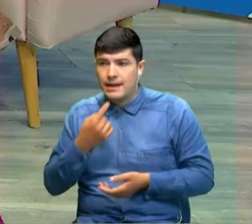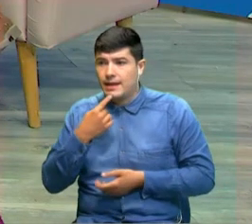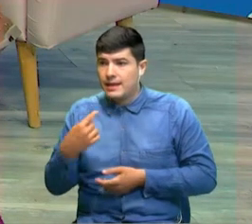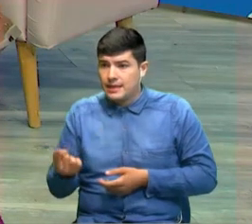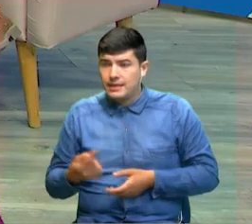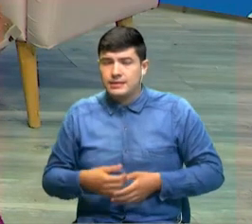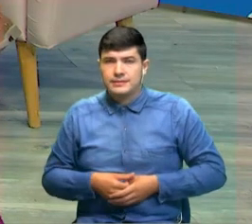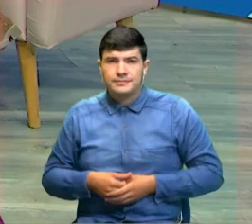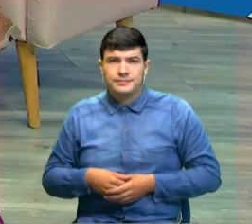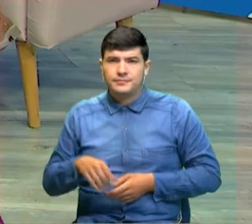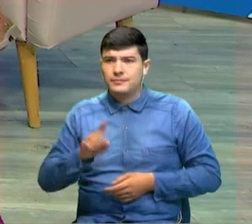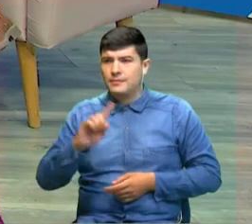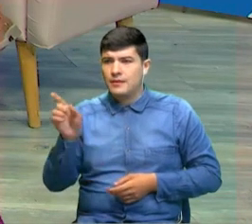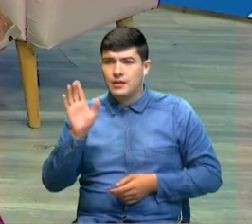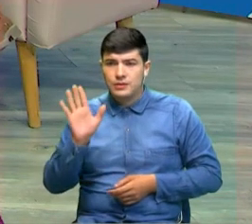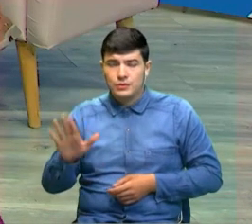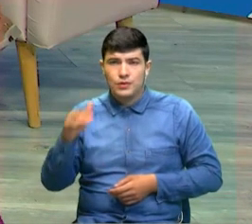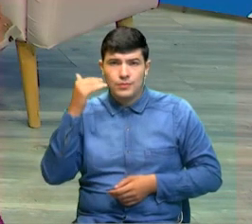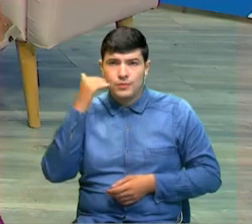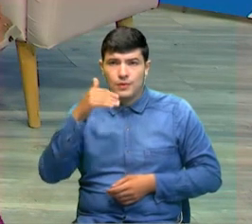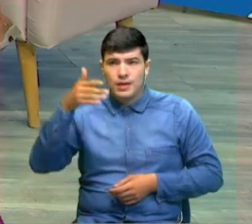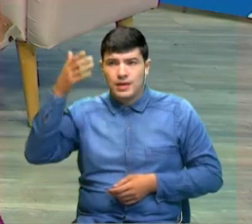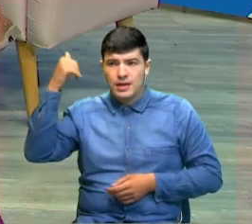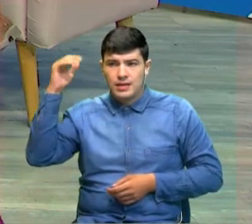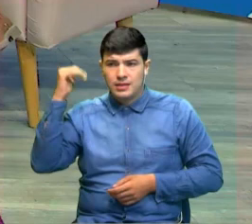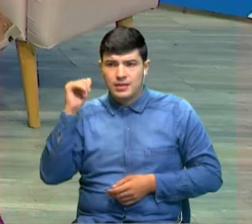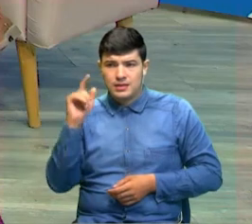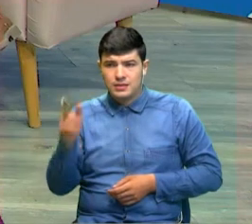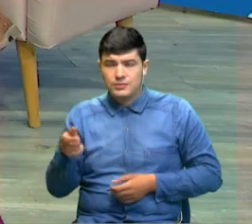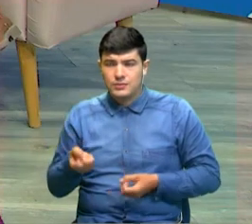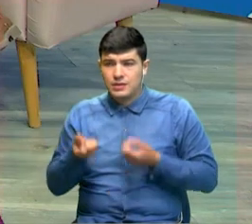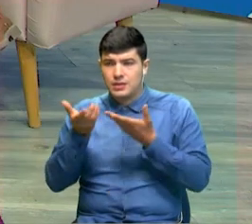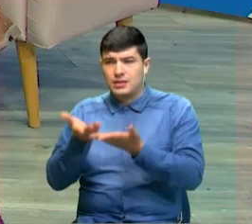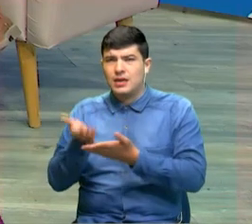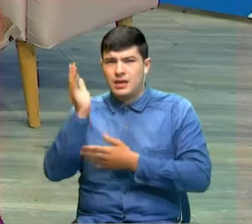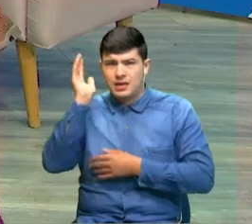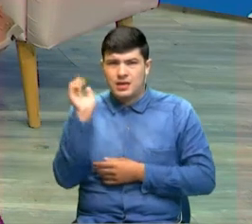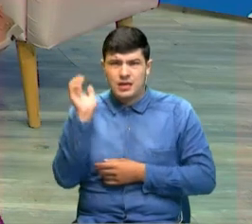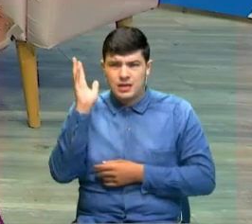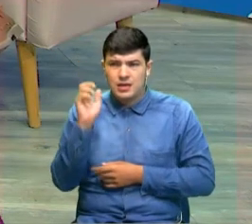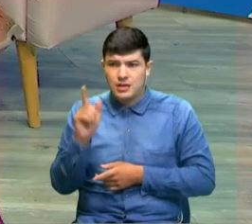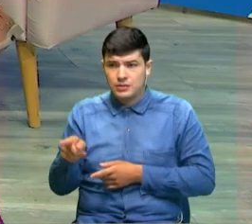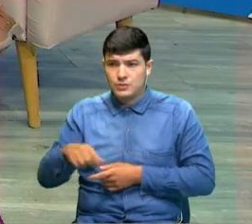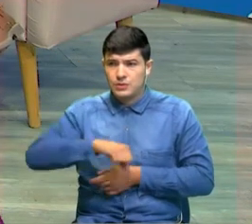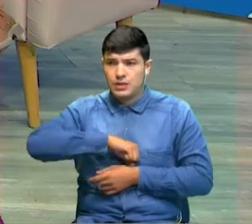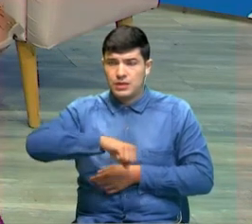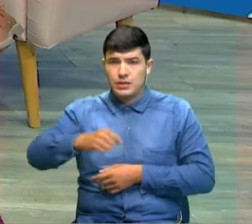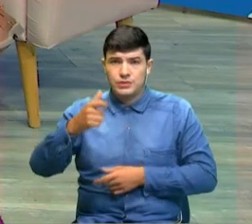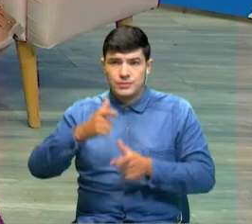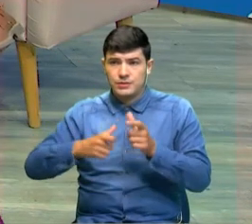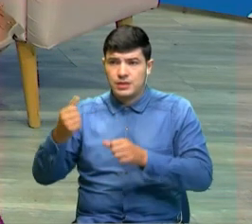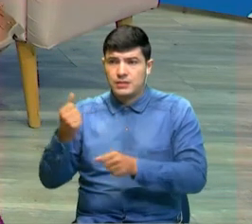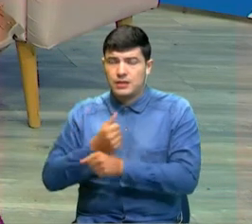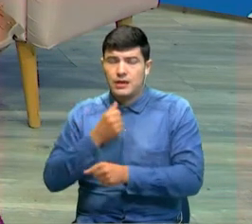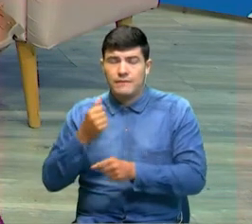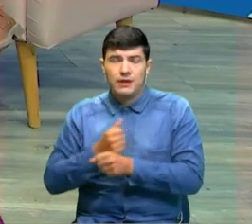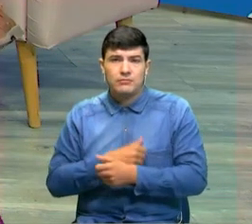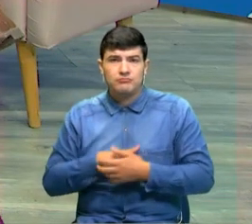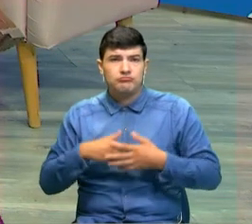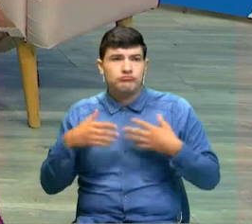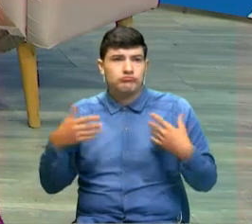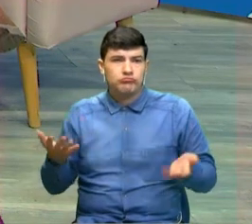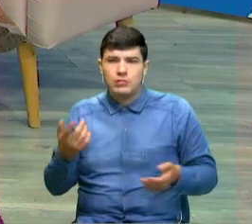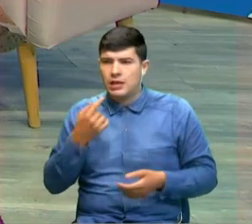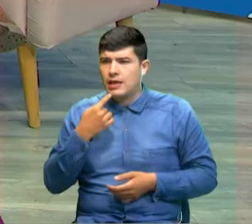que ella, como había sido para pedir el subsidio, que dicen que tiene derecho al empleado. Entonces